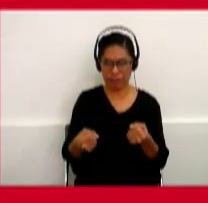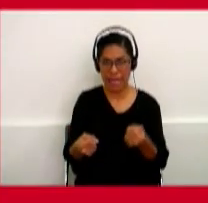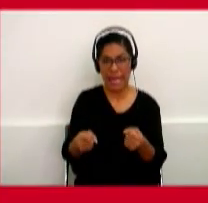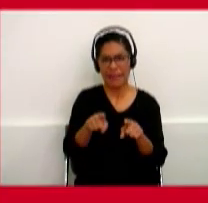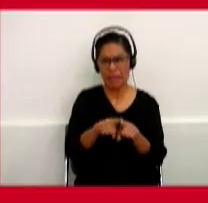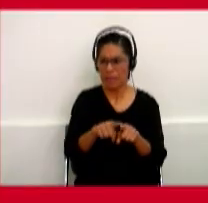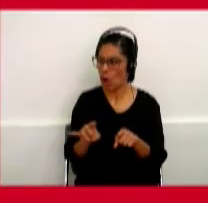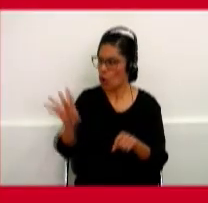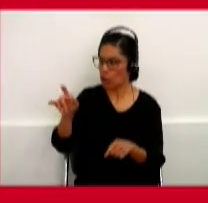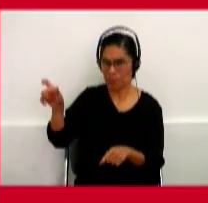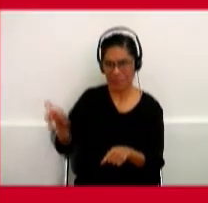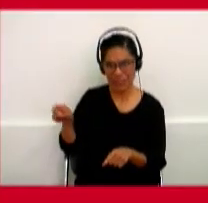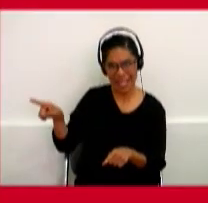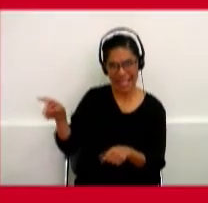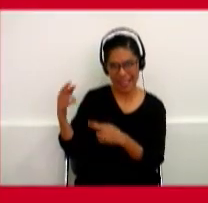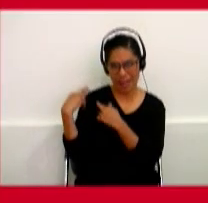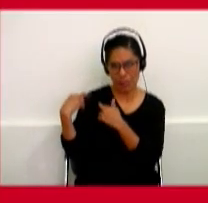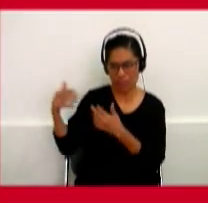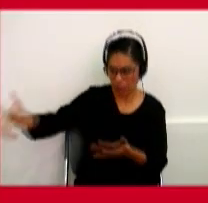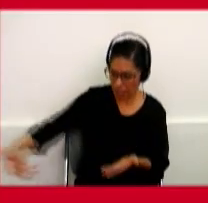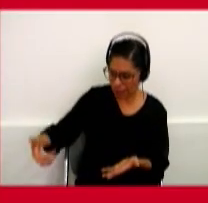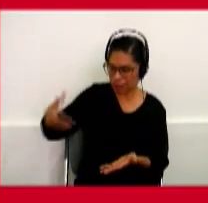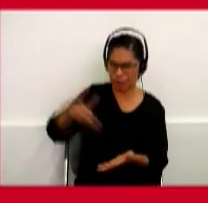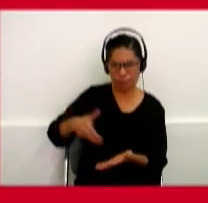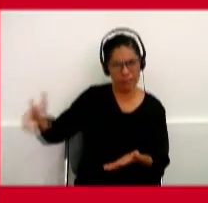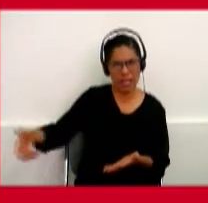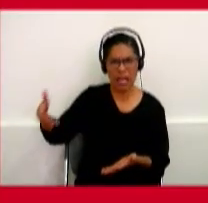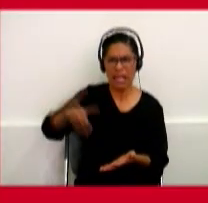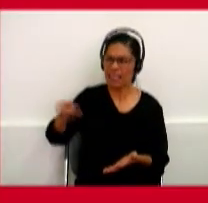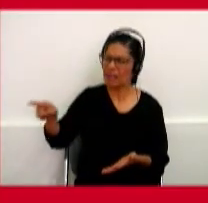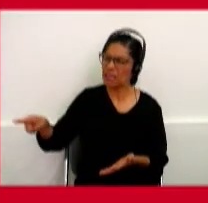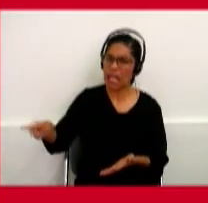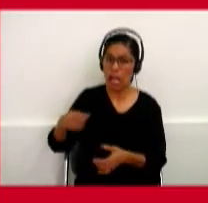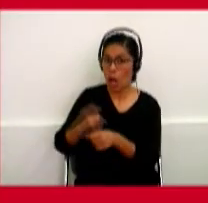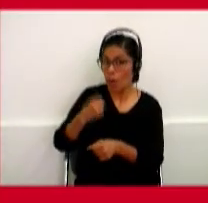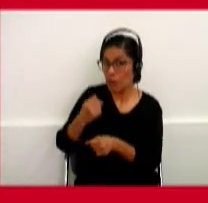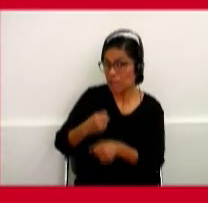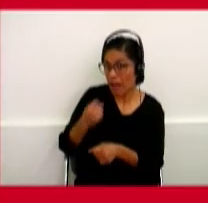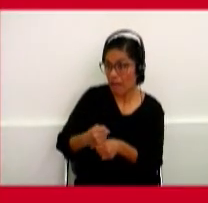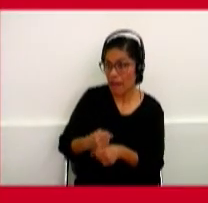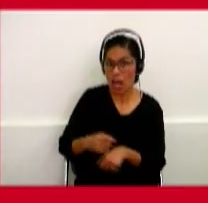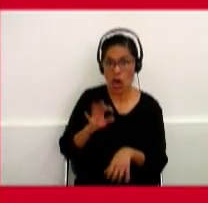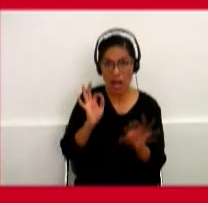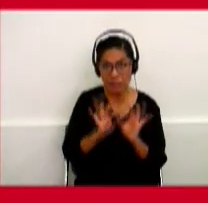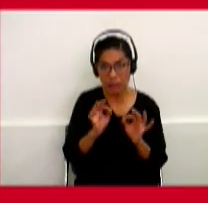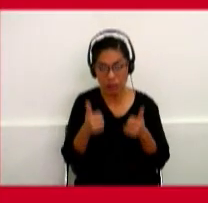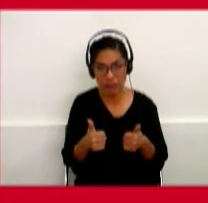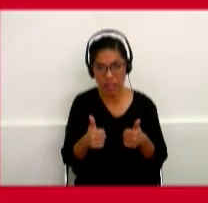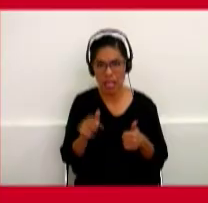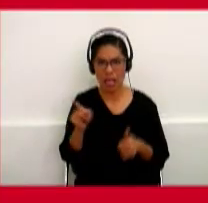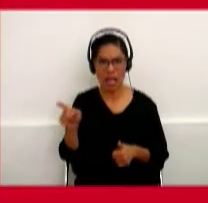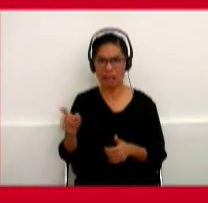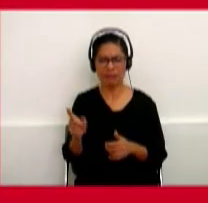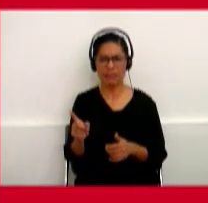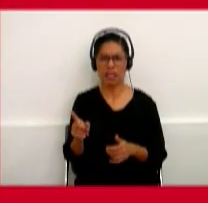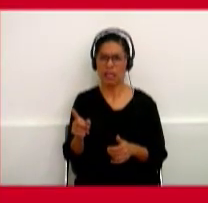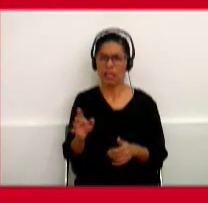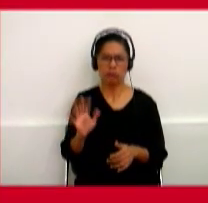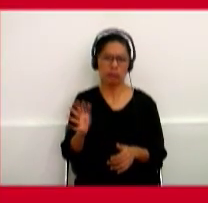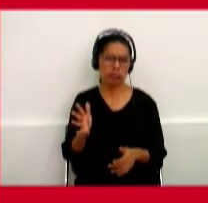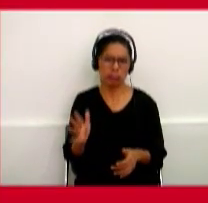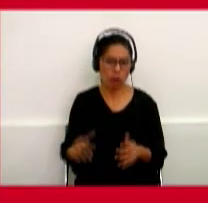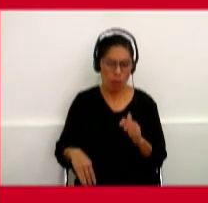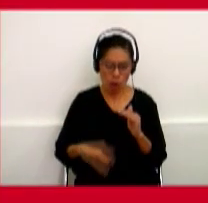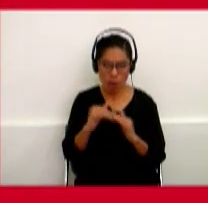hecho identificar qué operador de excavadoras no están logrando quizás sus KPIs. Y entonces pueden tomar